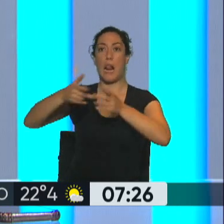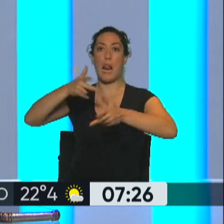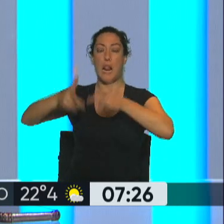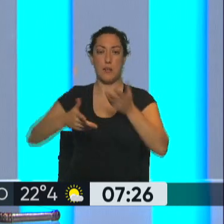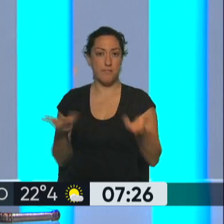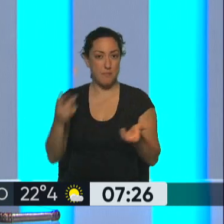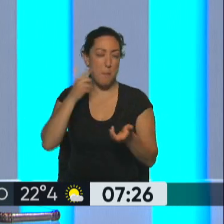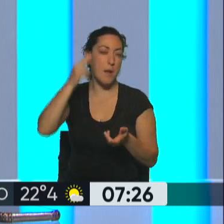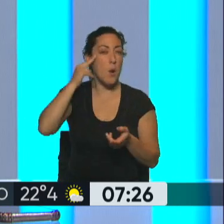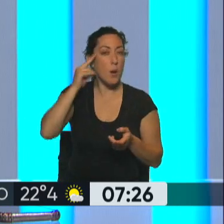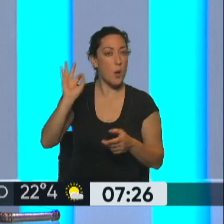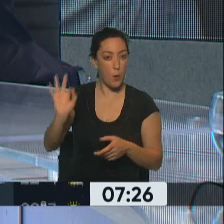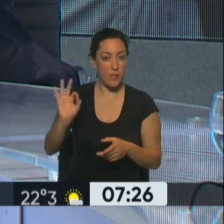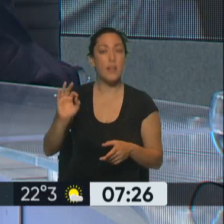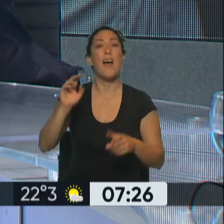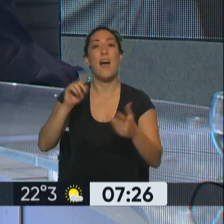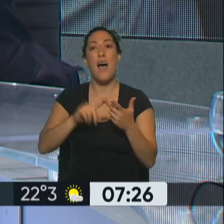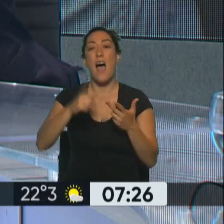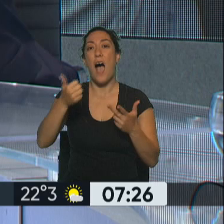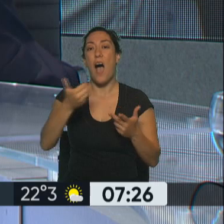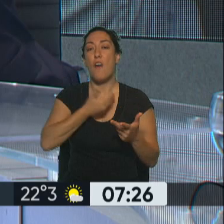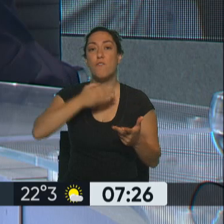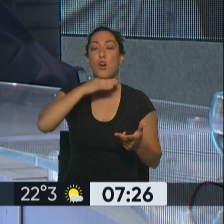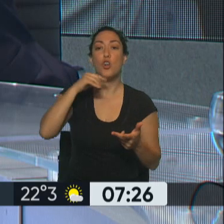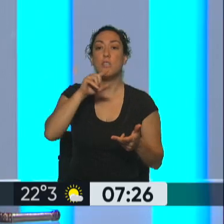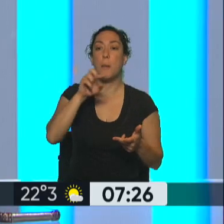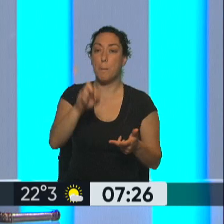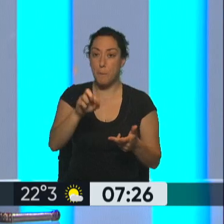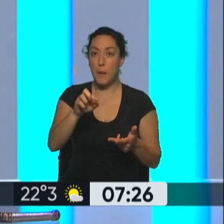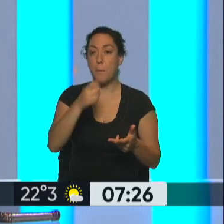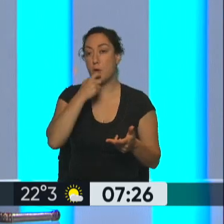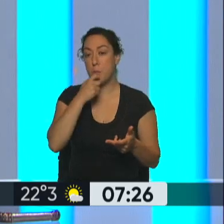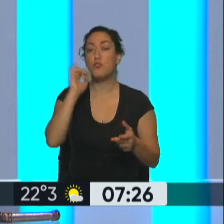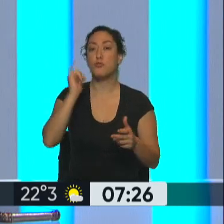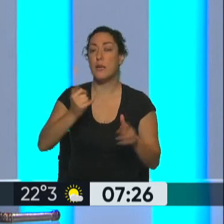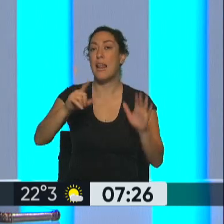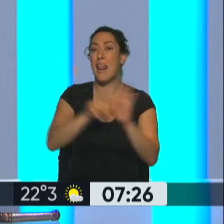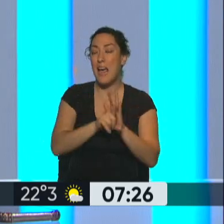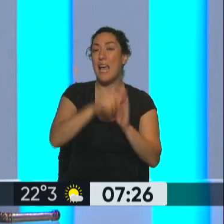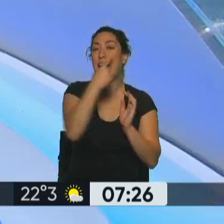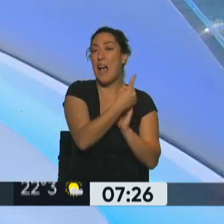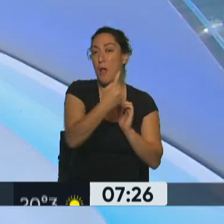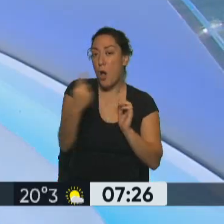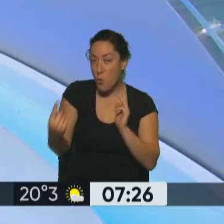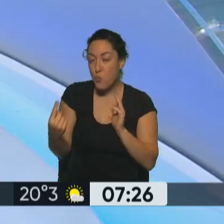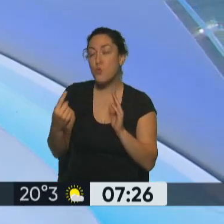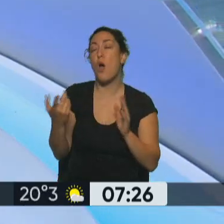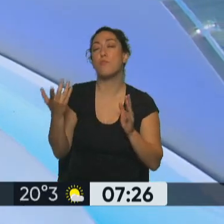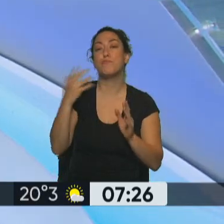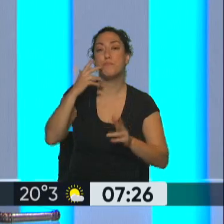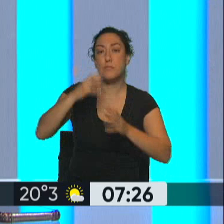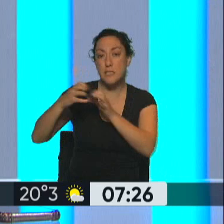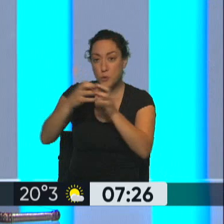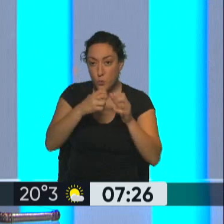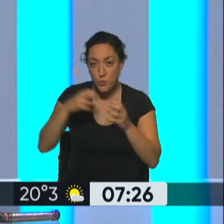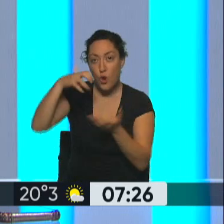90. Lo cierto es que... AFJPs también, por ejemplo, digo, ¿no? Son ley por ley, pero dentro y englobado dentro de un marco que le da